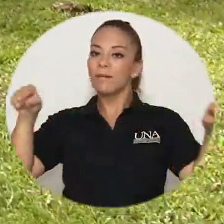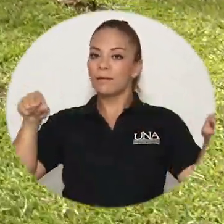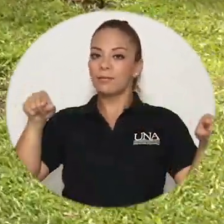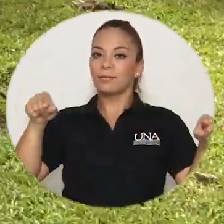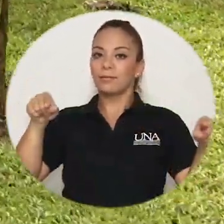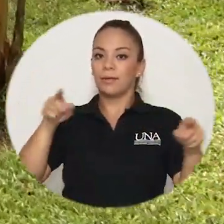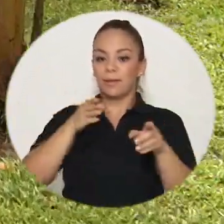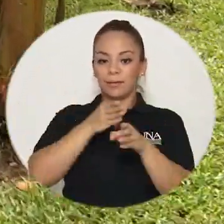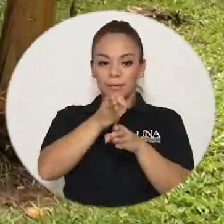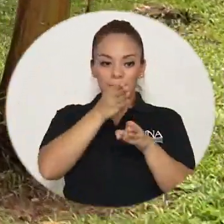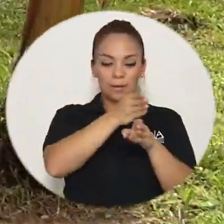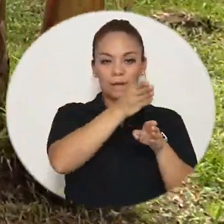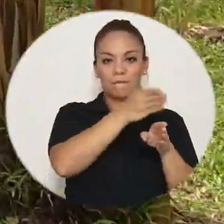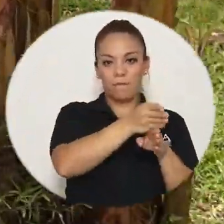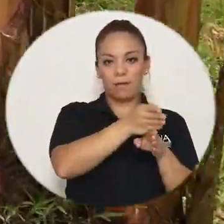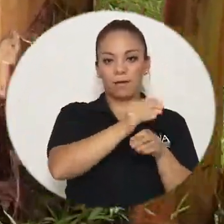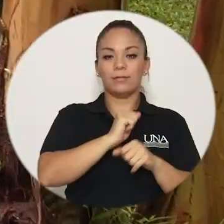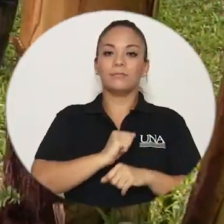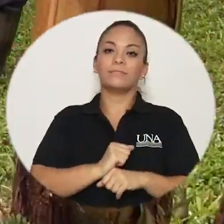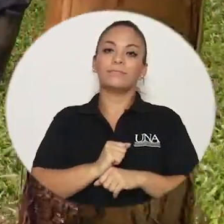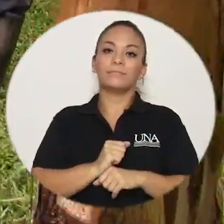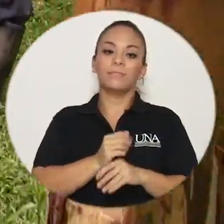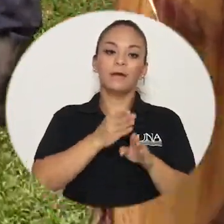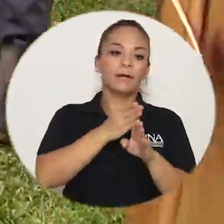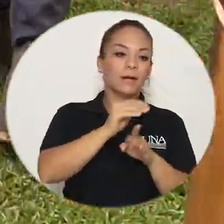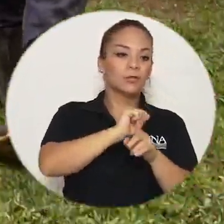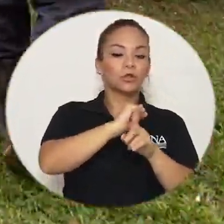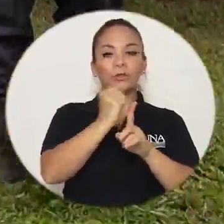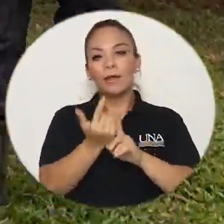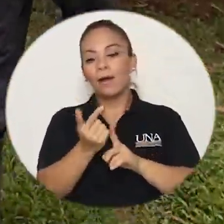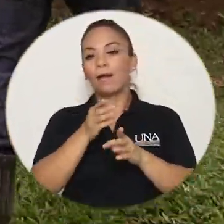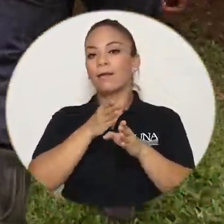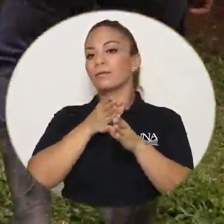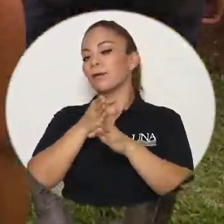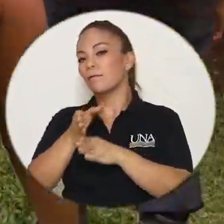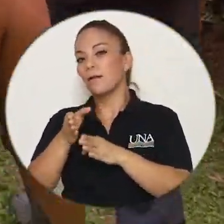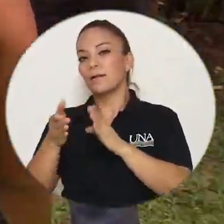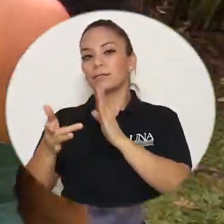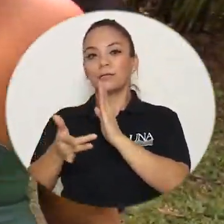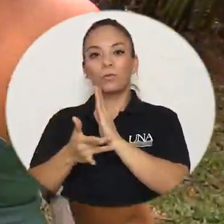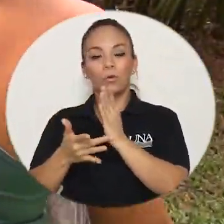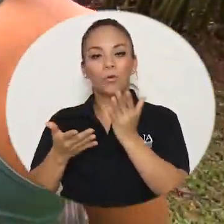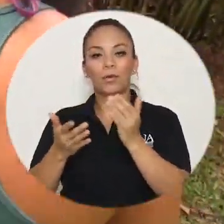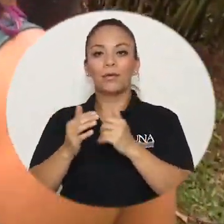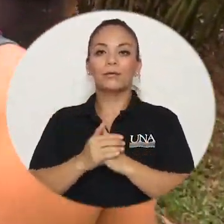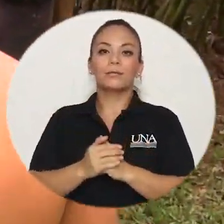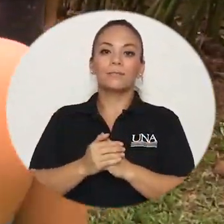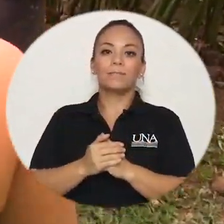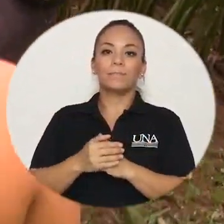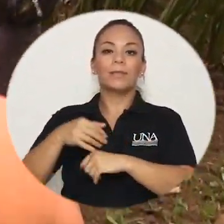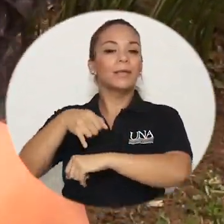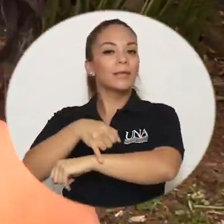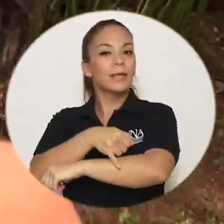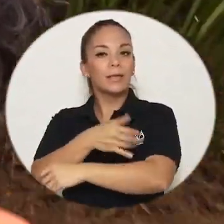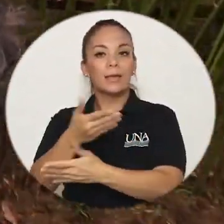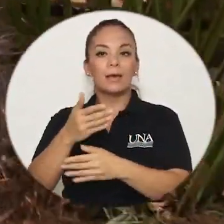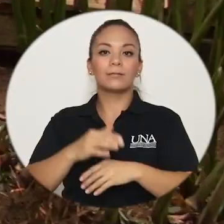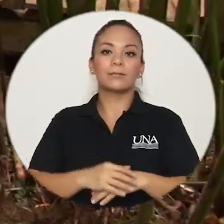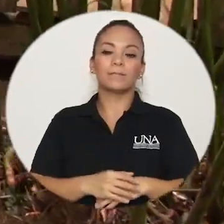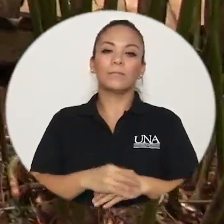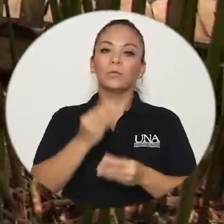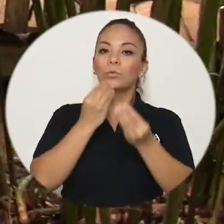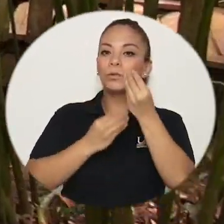diversas disciplinas. Estamos hablando de disciplinas sociales, de disciplinas tecnológicas, de